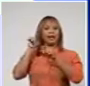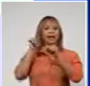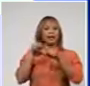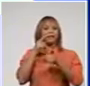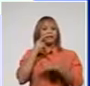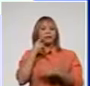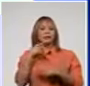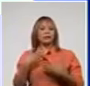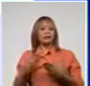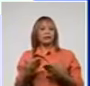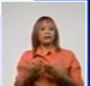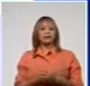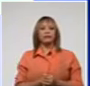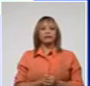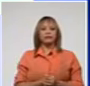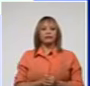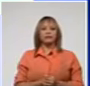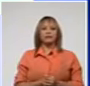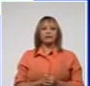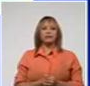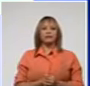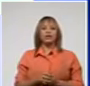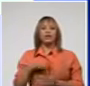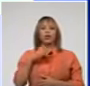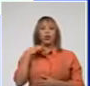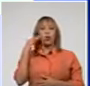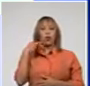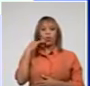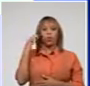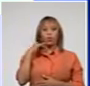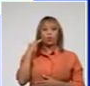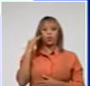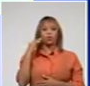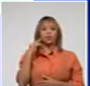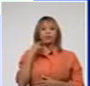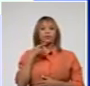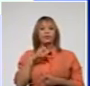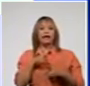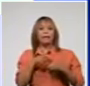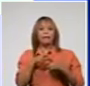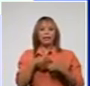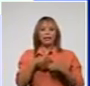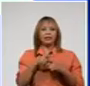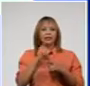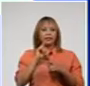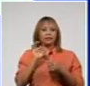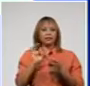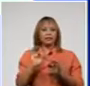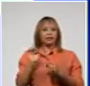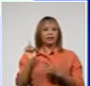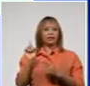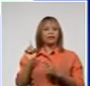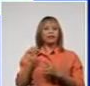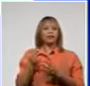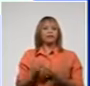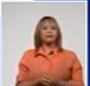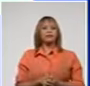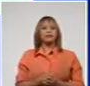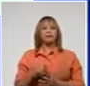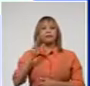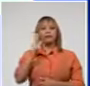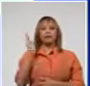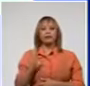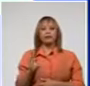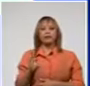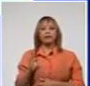apreciar el color ese carmelita, como es natural, es de Brasil, es